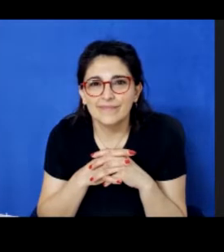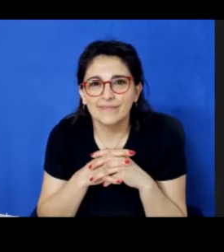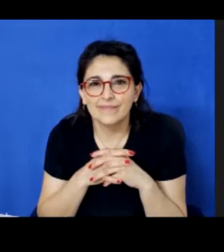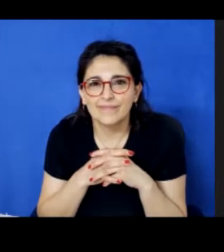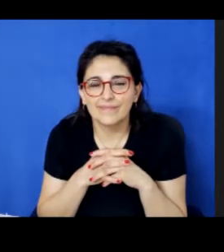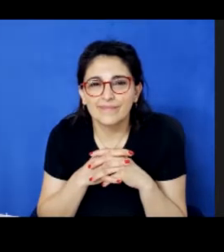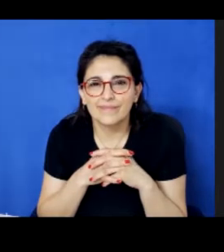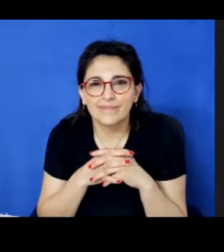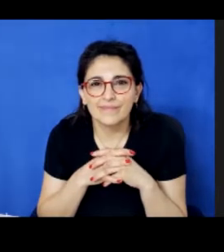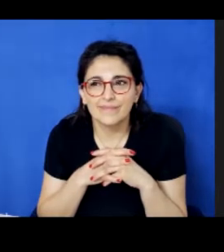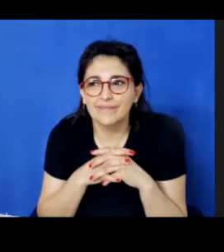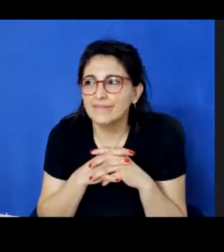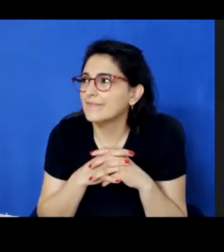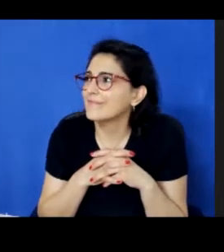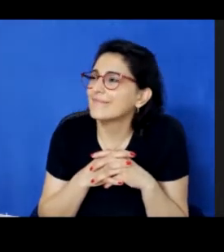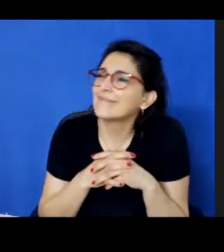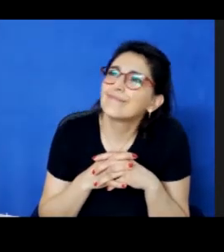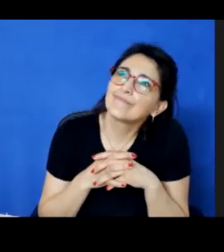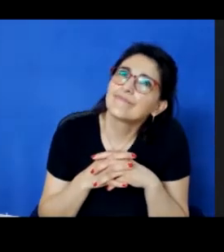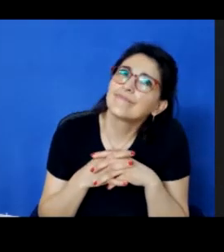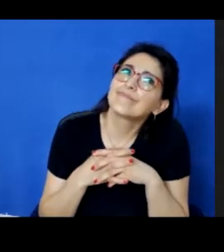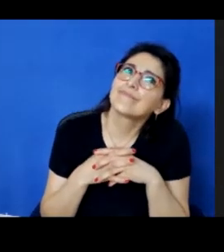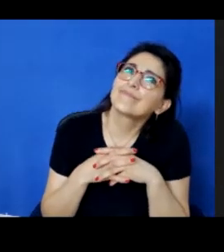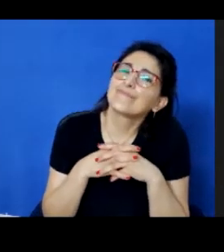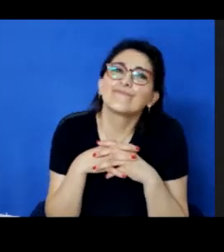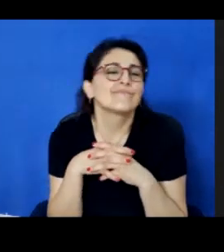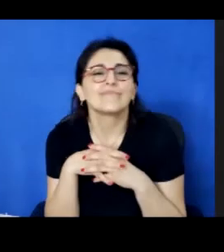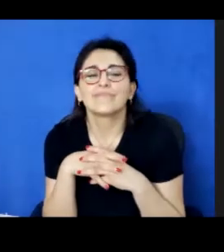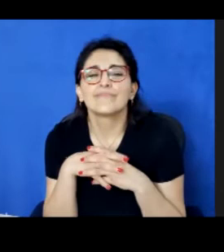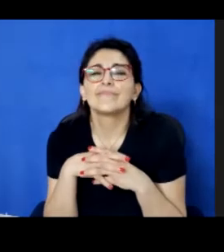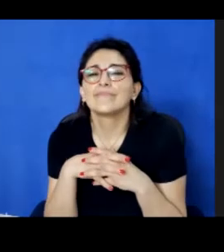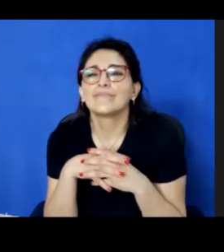no enfrentábamos o veníamos esquivando por la rutina y la cotidianeidad.